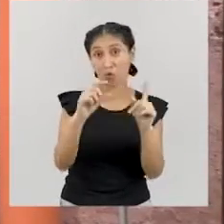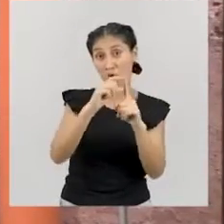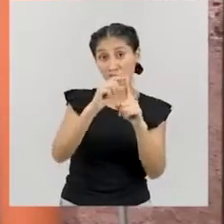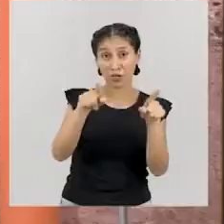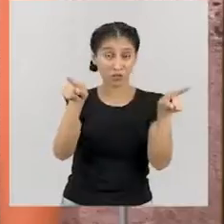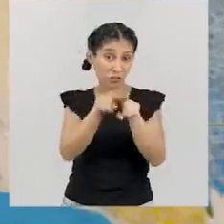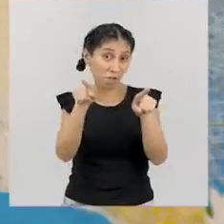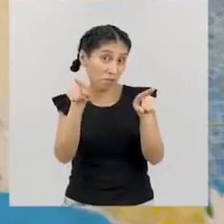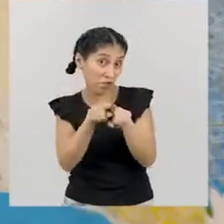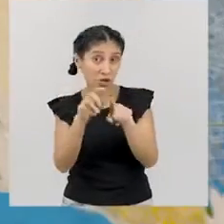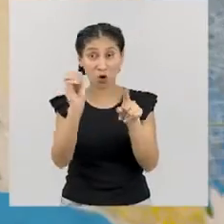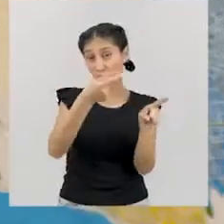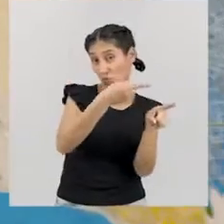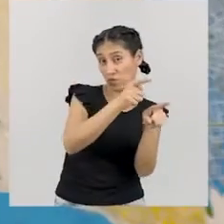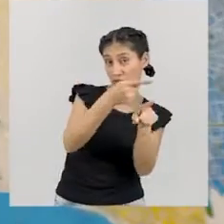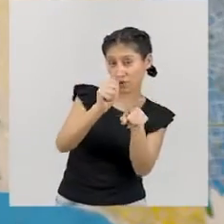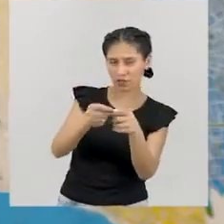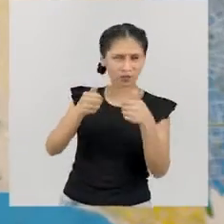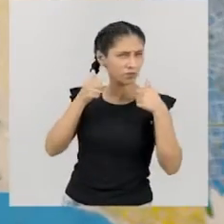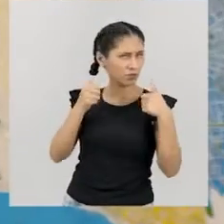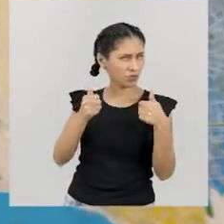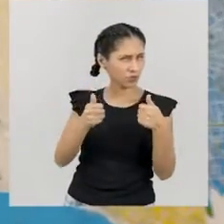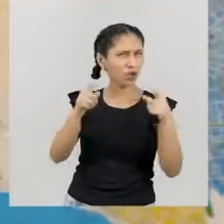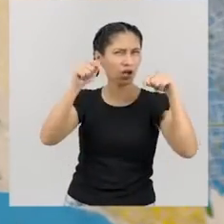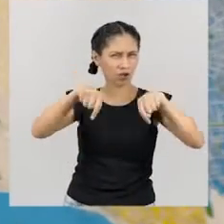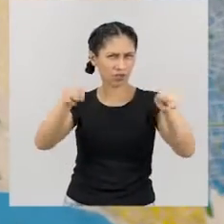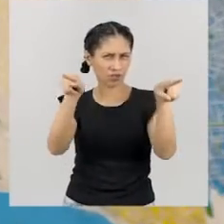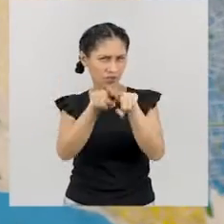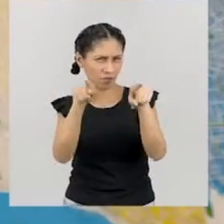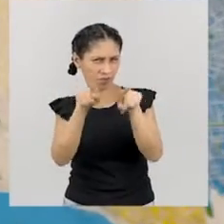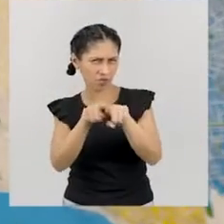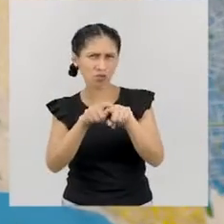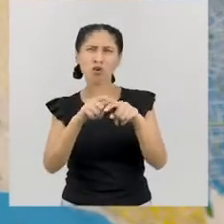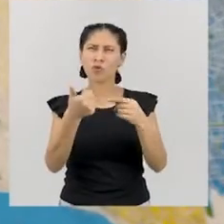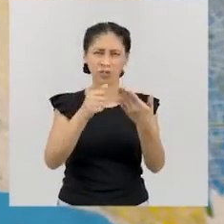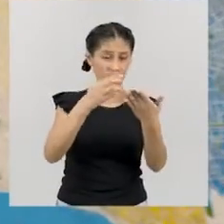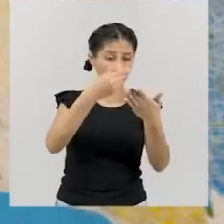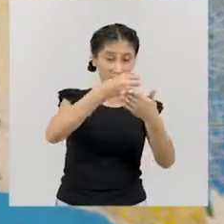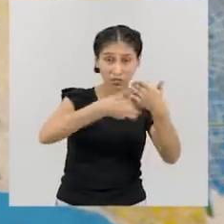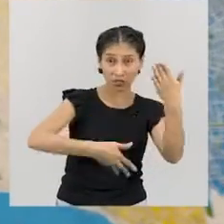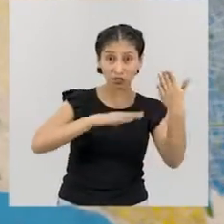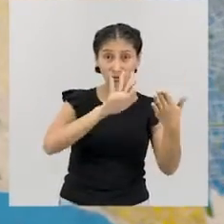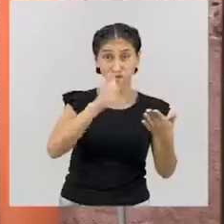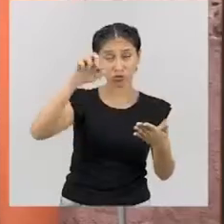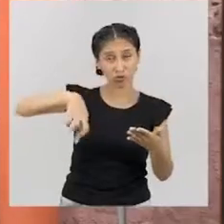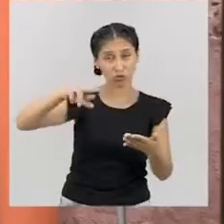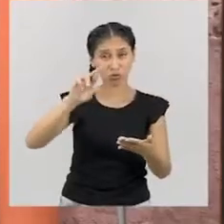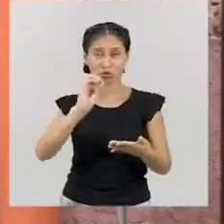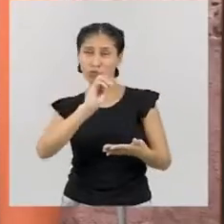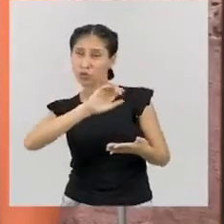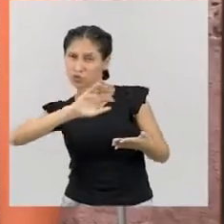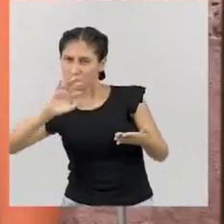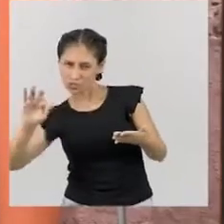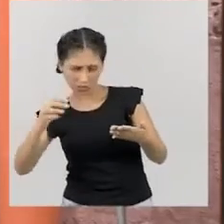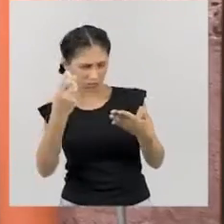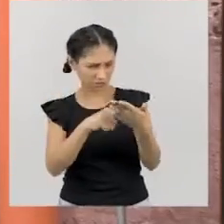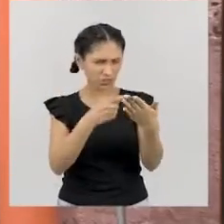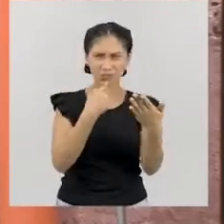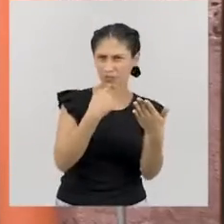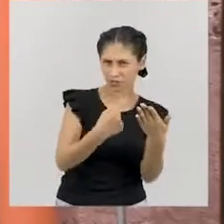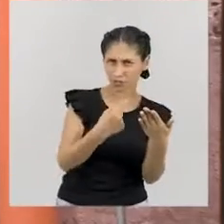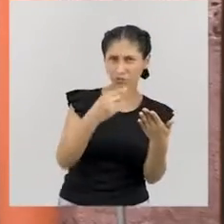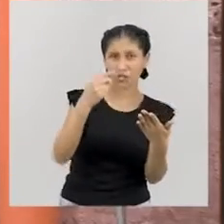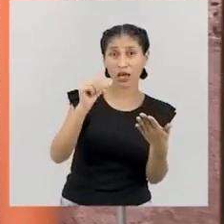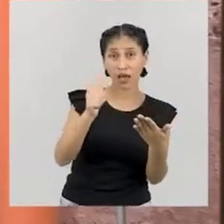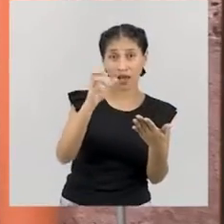entre otras. Muy bien, Amaru. Ahora, sobre las propiedades del texto, ¿qué podemos decir? Si nos referimos a la adecuación del